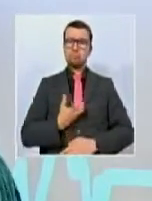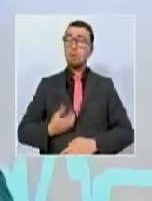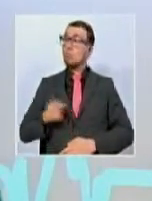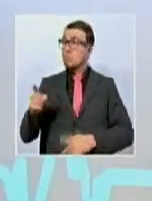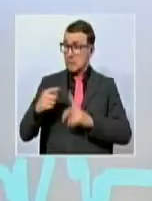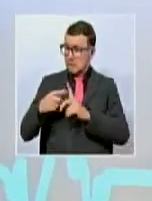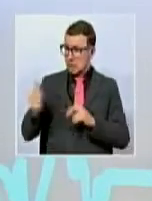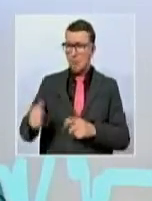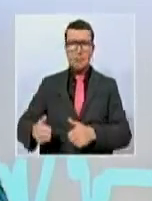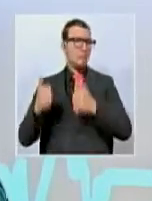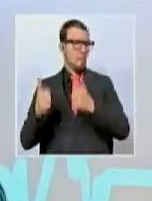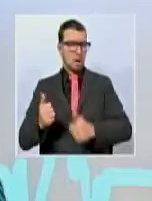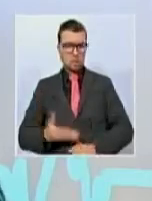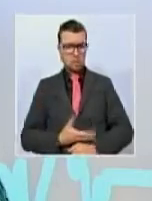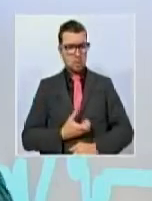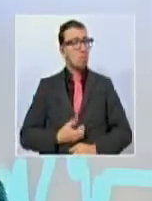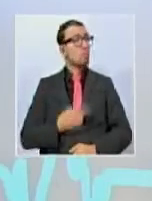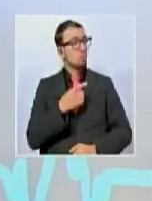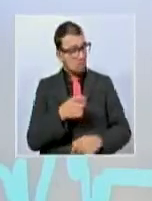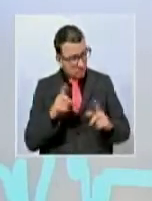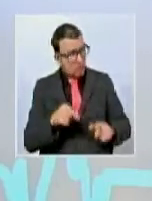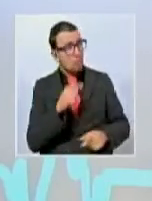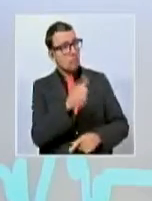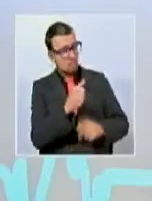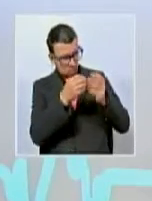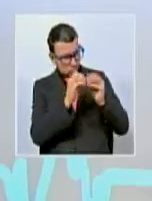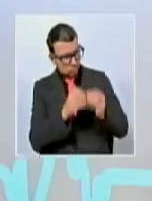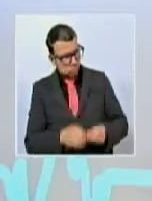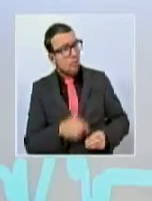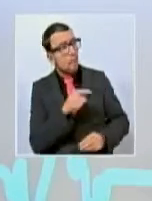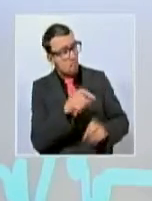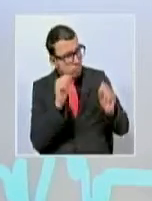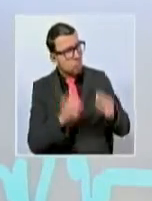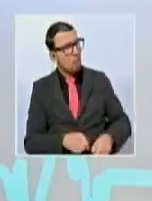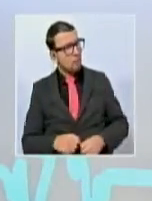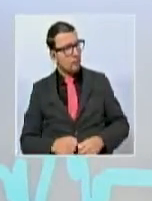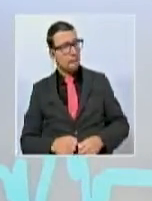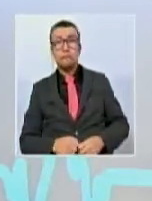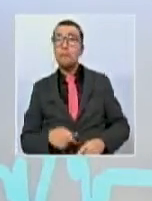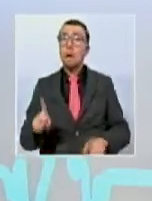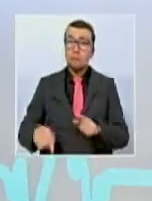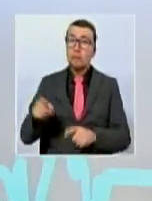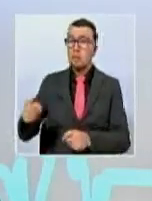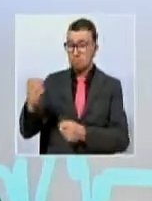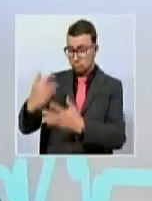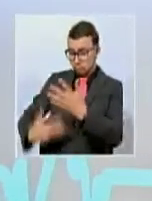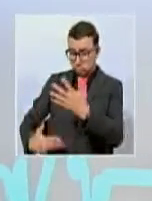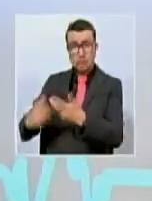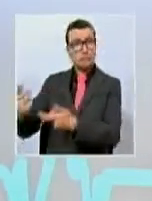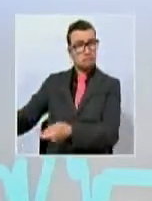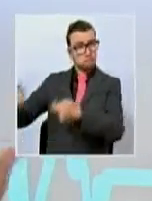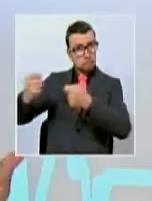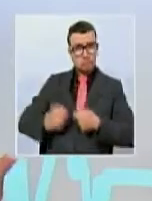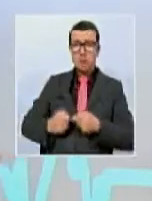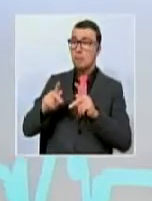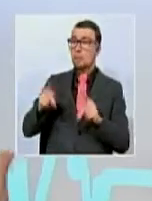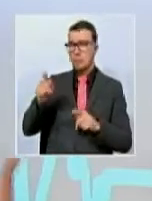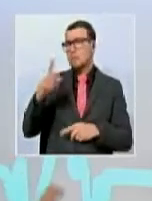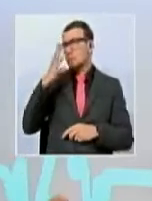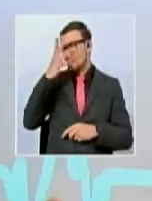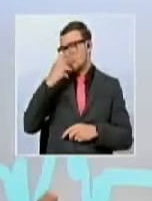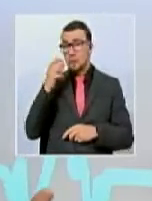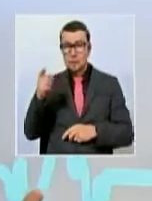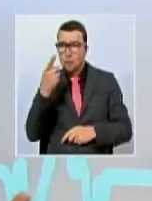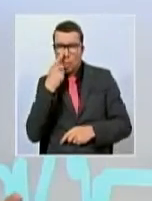tía. ¿Usted por qué no hace ese producto? Y la gente le lleva una fórmula, la gente realmente es inquieta, es muy linda, la gente